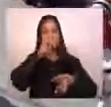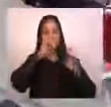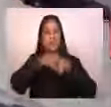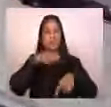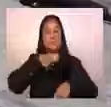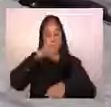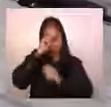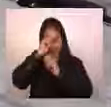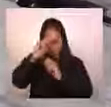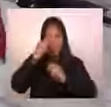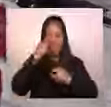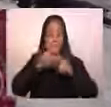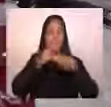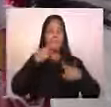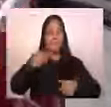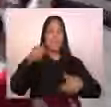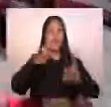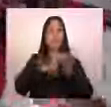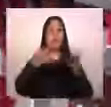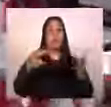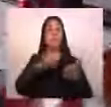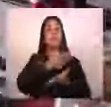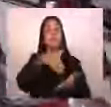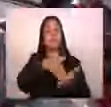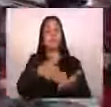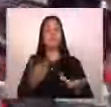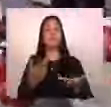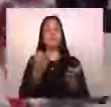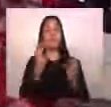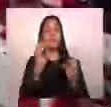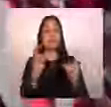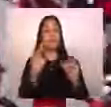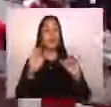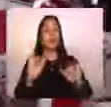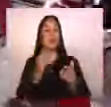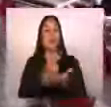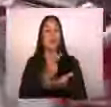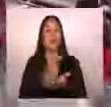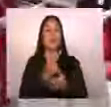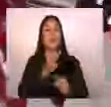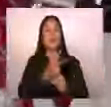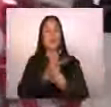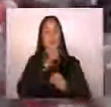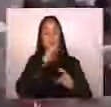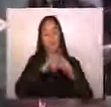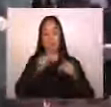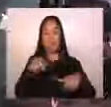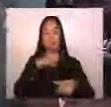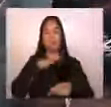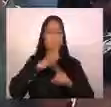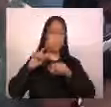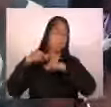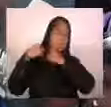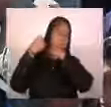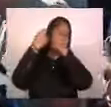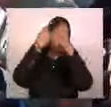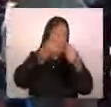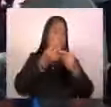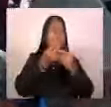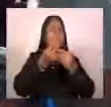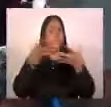órdenes religiosas que atienden centros educativos en Guatemala, a quienes le debemos tanto a lo largo de la